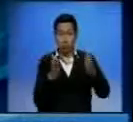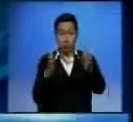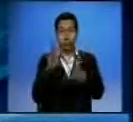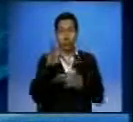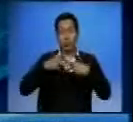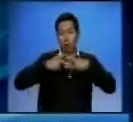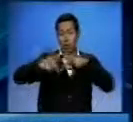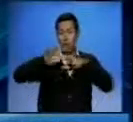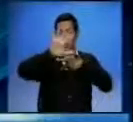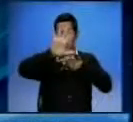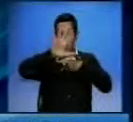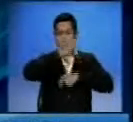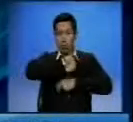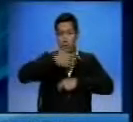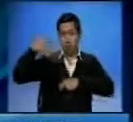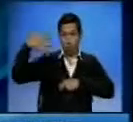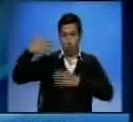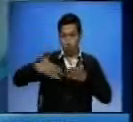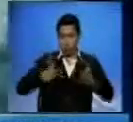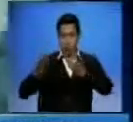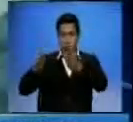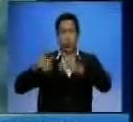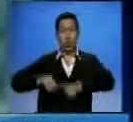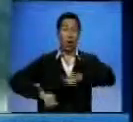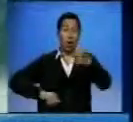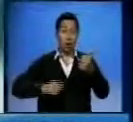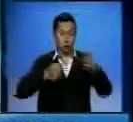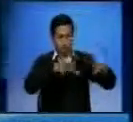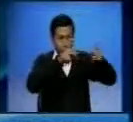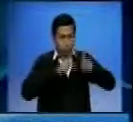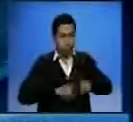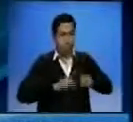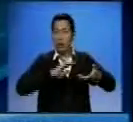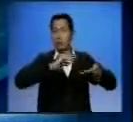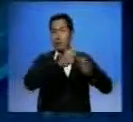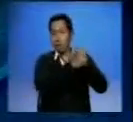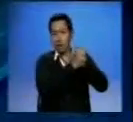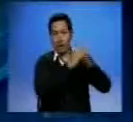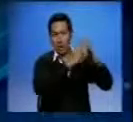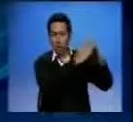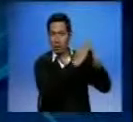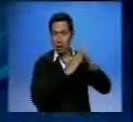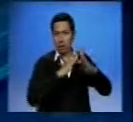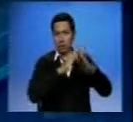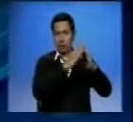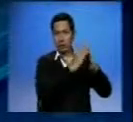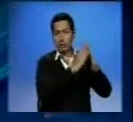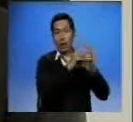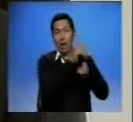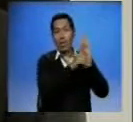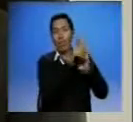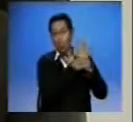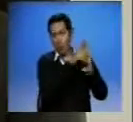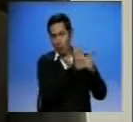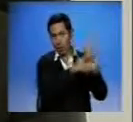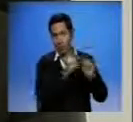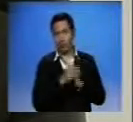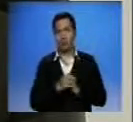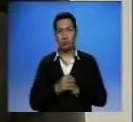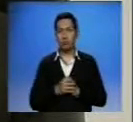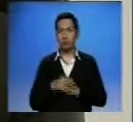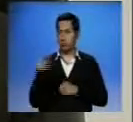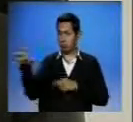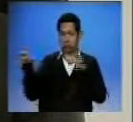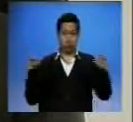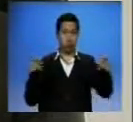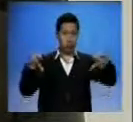de la vía San Borondón. Y el otro, cerca de la urbanización Matices, en Daule. Dos